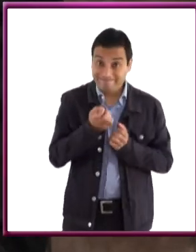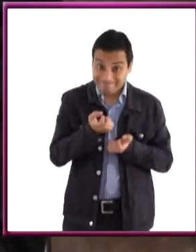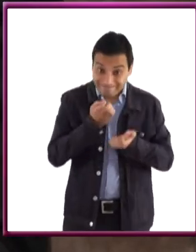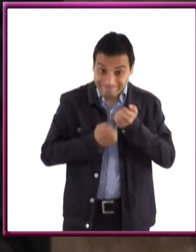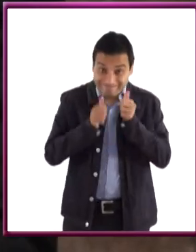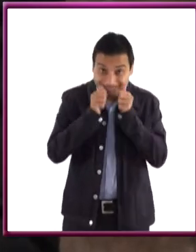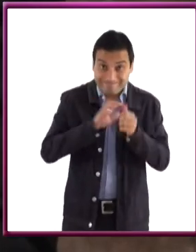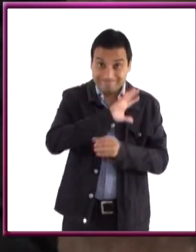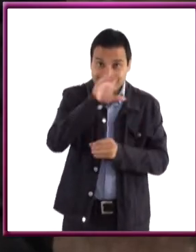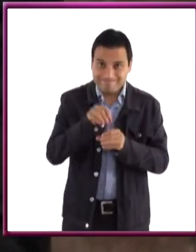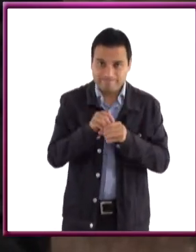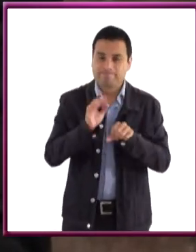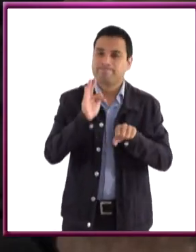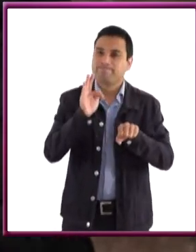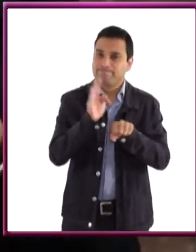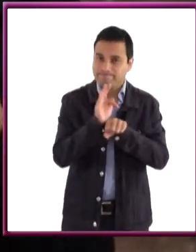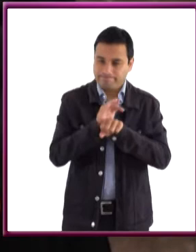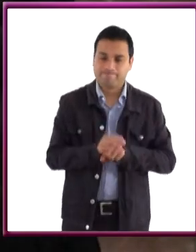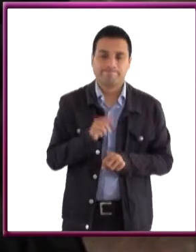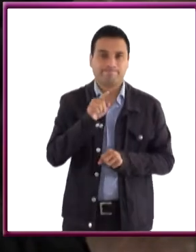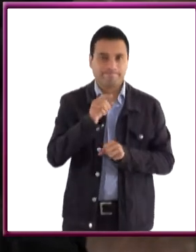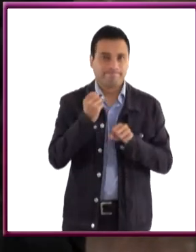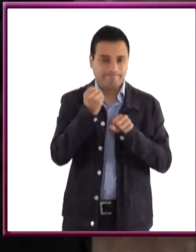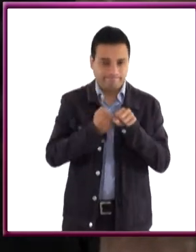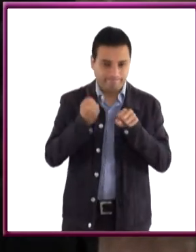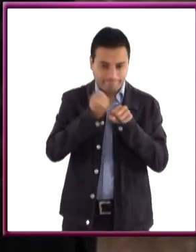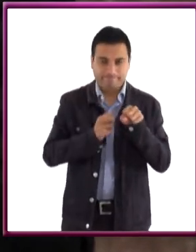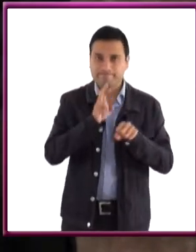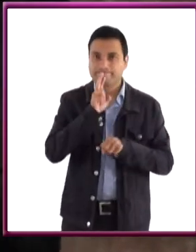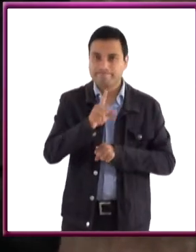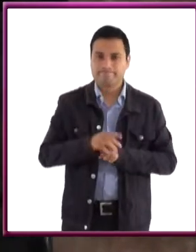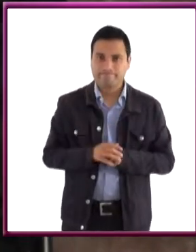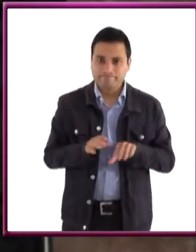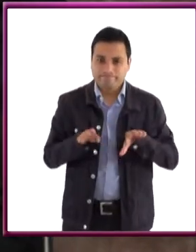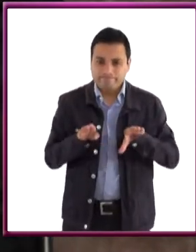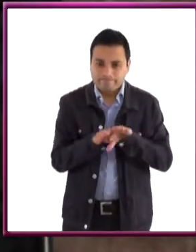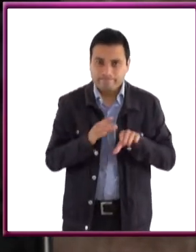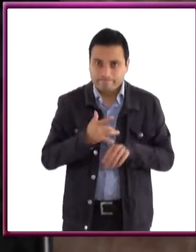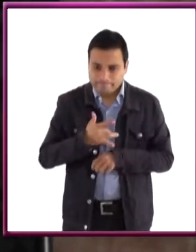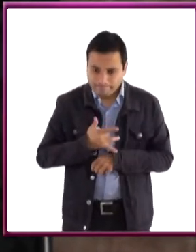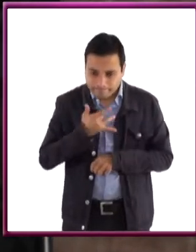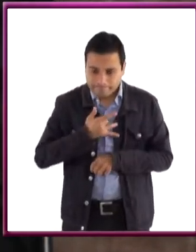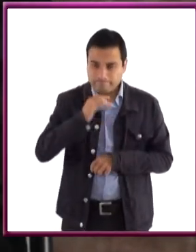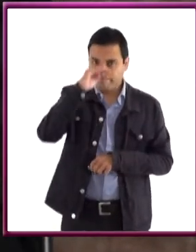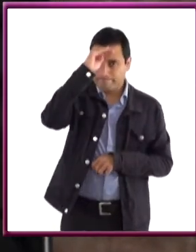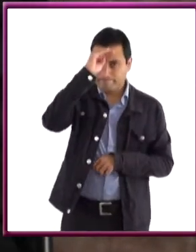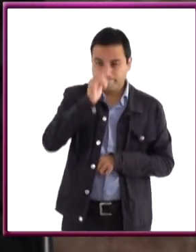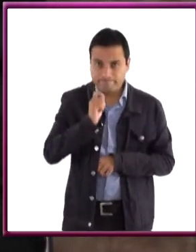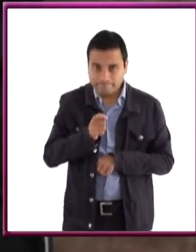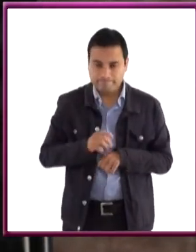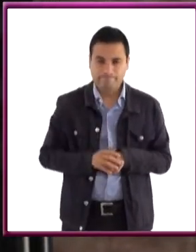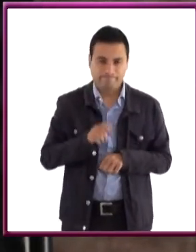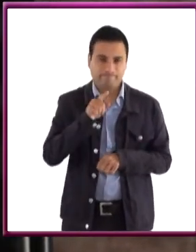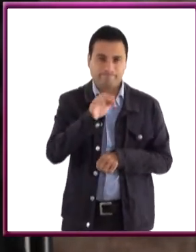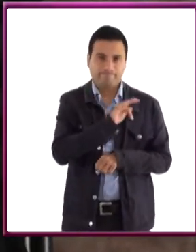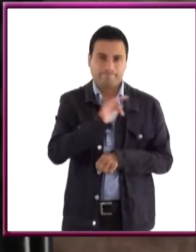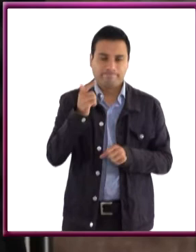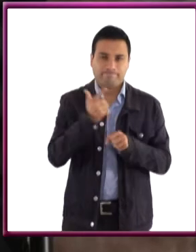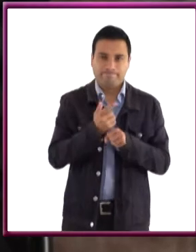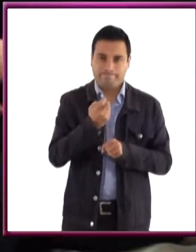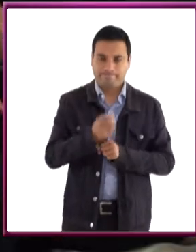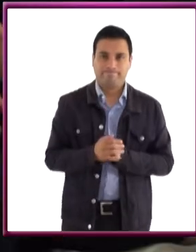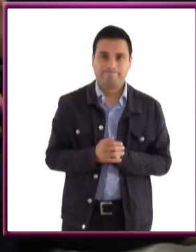de atención plena les pueden ayudar a practicar esto, identificar qué es lo que están sintiendo y qué es lo que están pensando y por qué están sintiendo y pensando